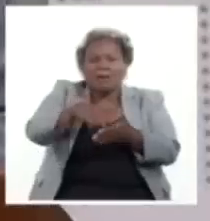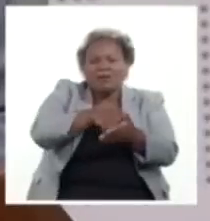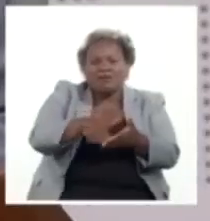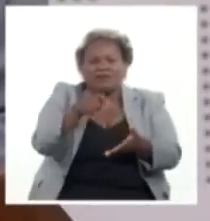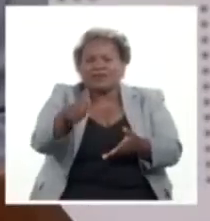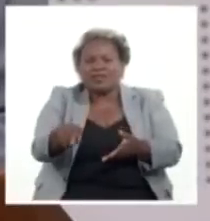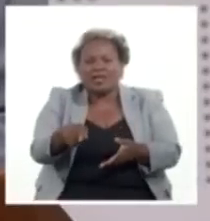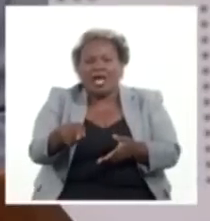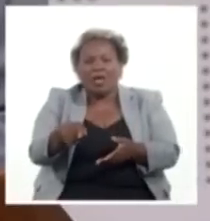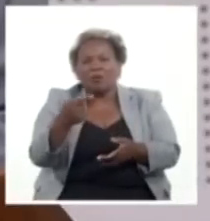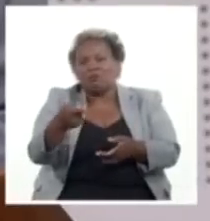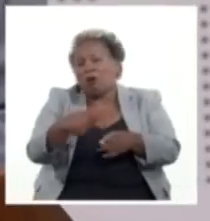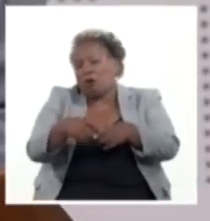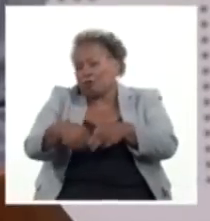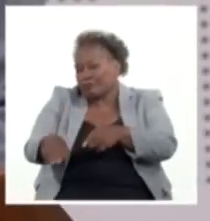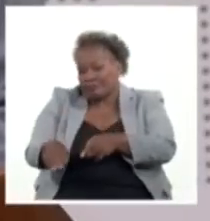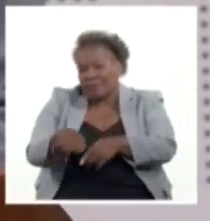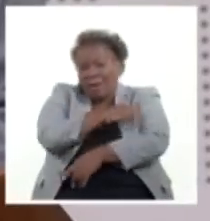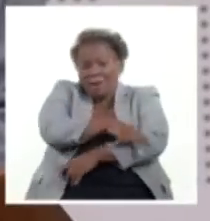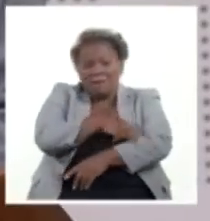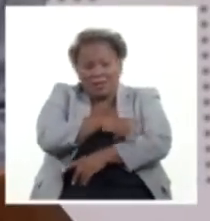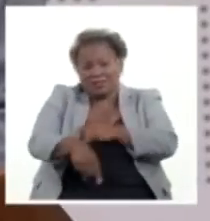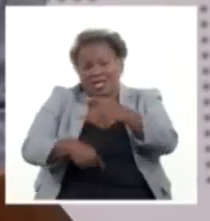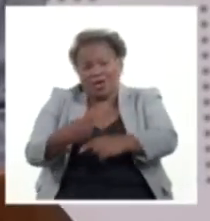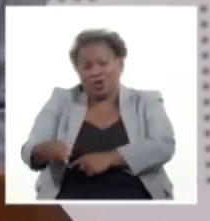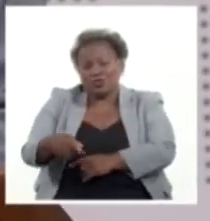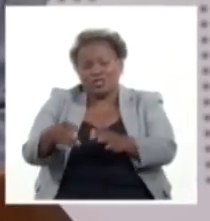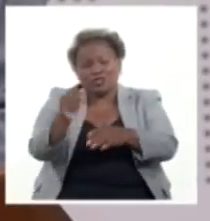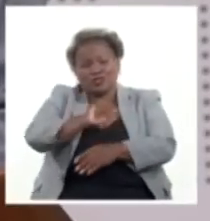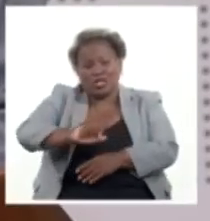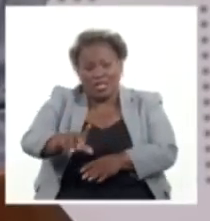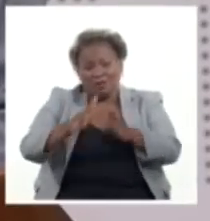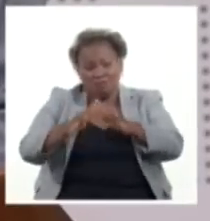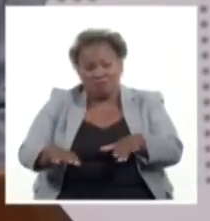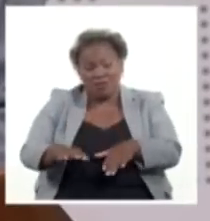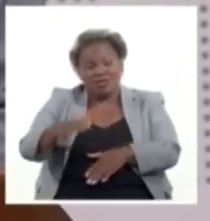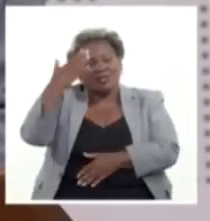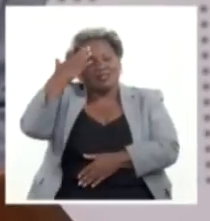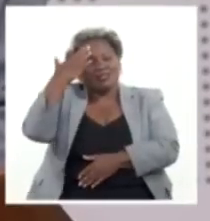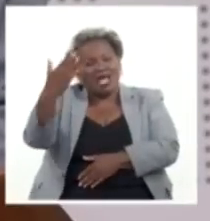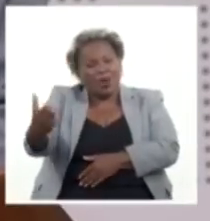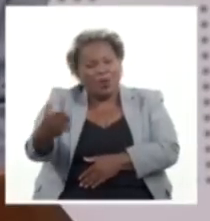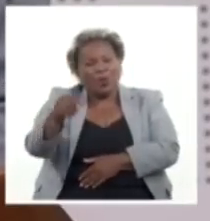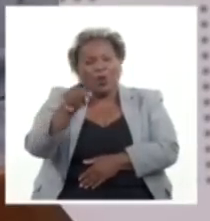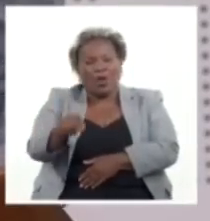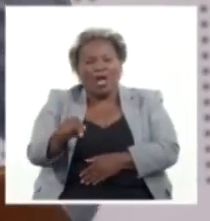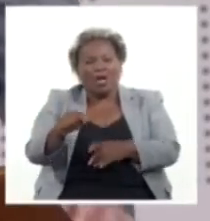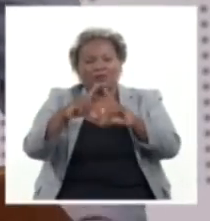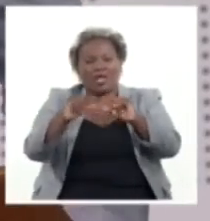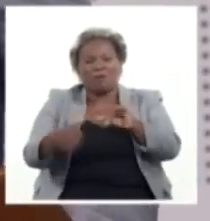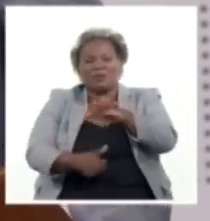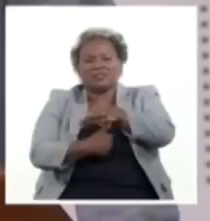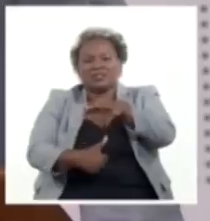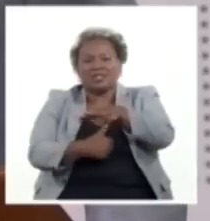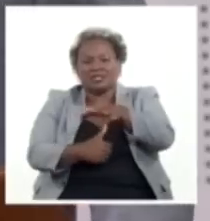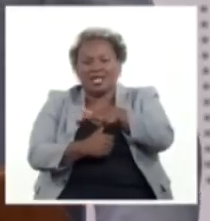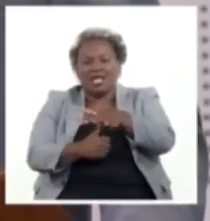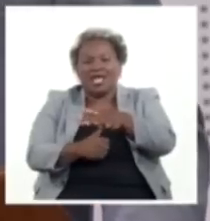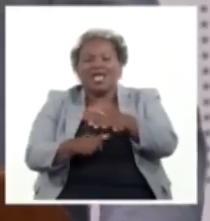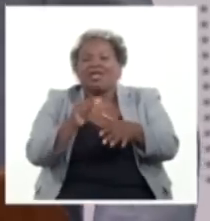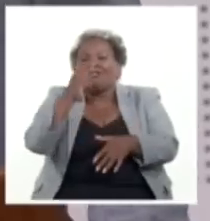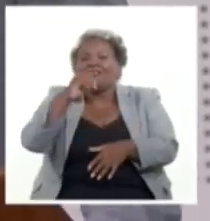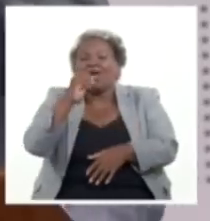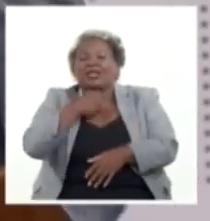por fuerzas de derecha. Saludo desde aquí al comandante Daniel Ortega Saavedra y ratifico la solidaridad con